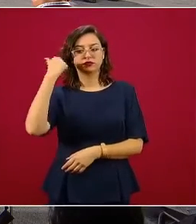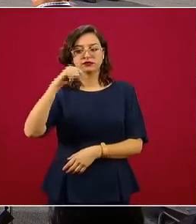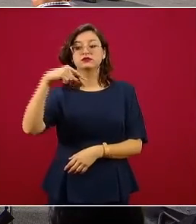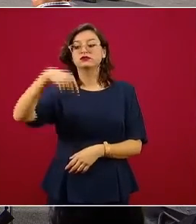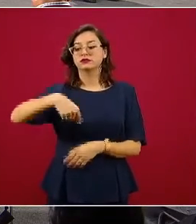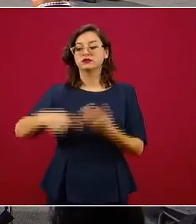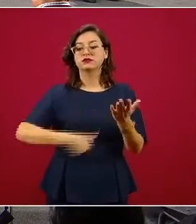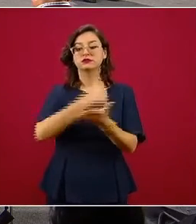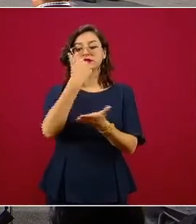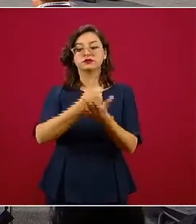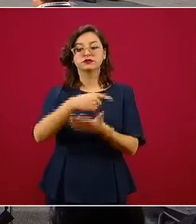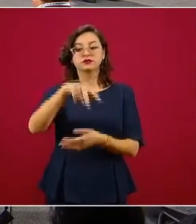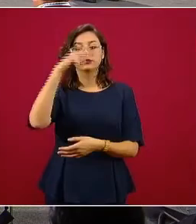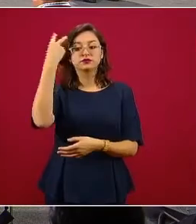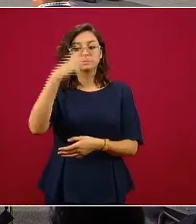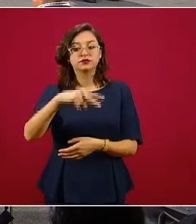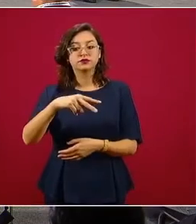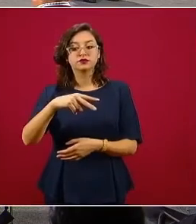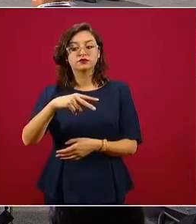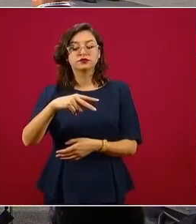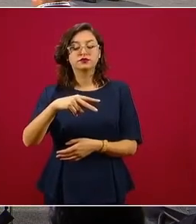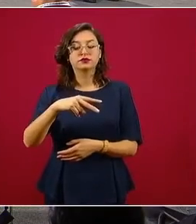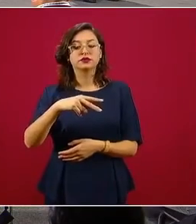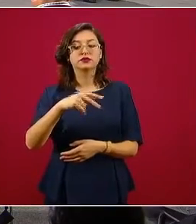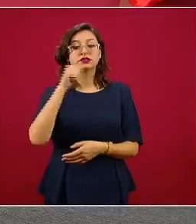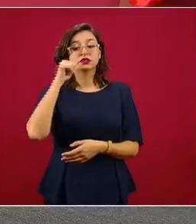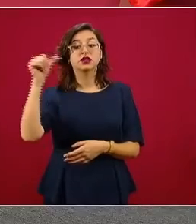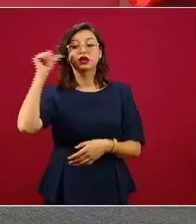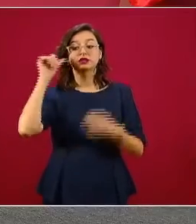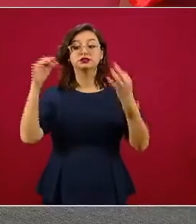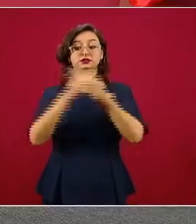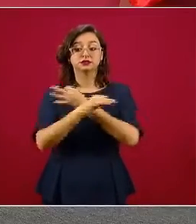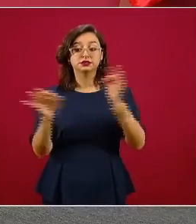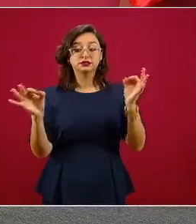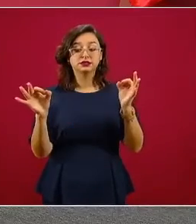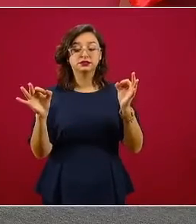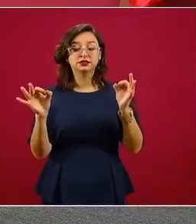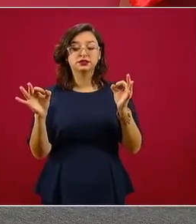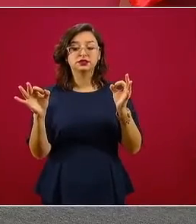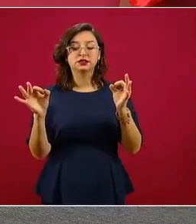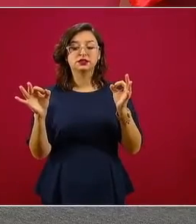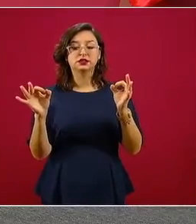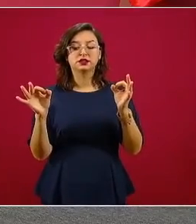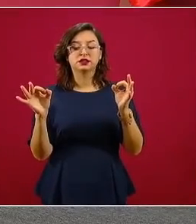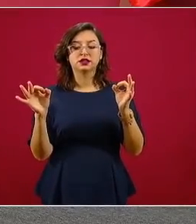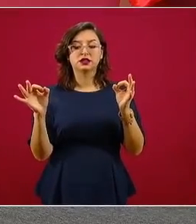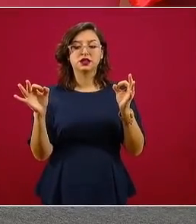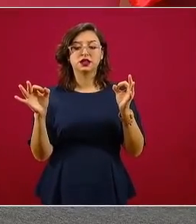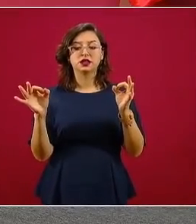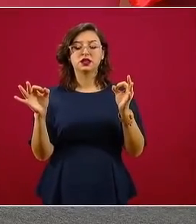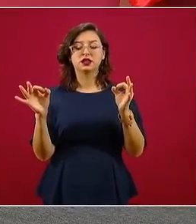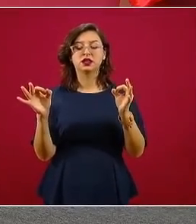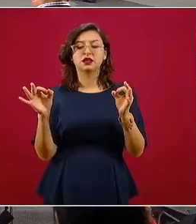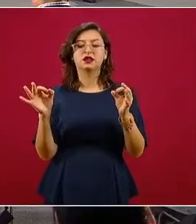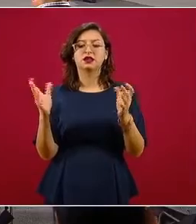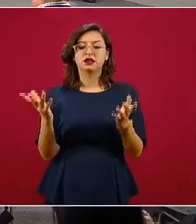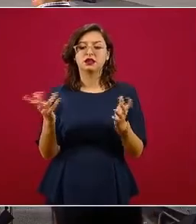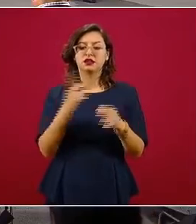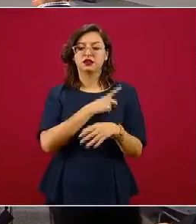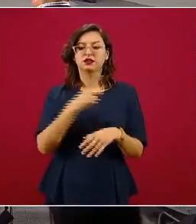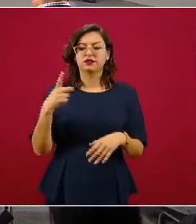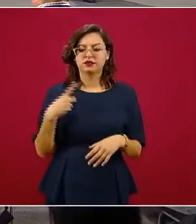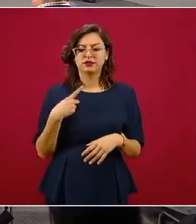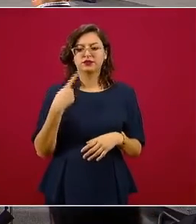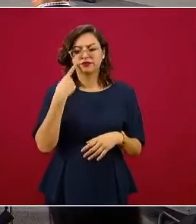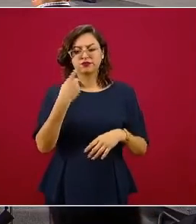de México, como se dijo ayer, incluso sería conveniente que